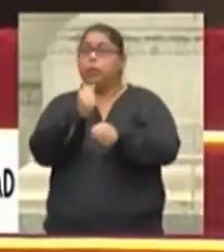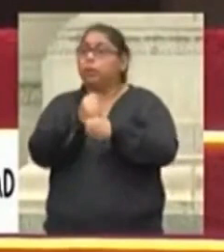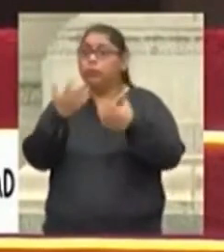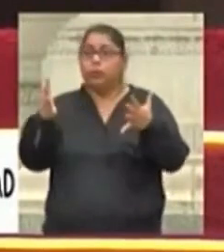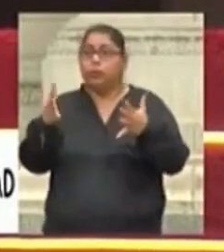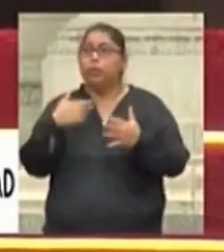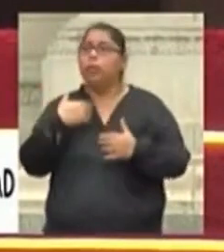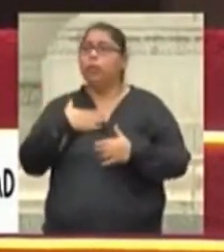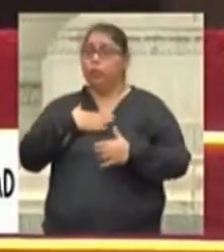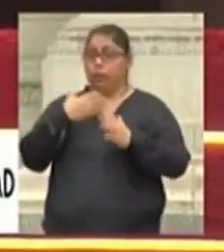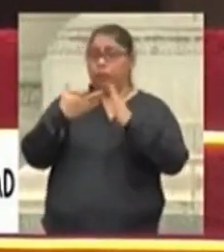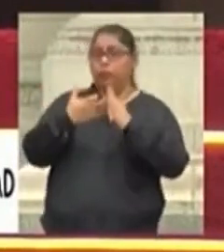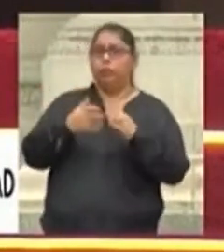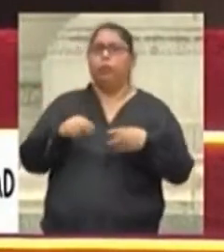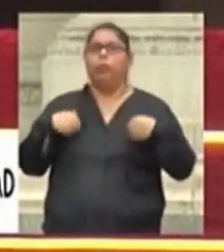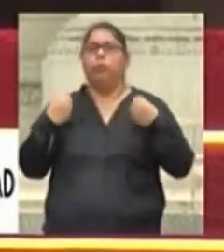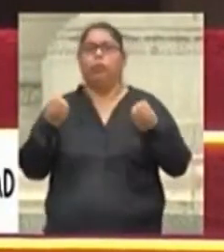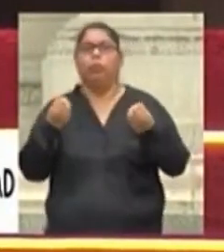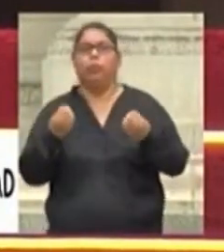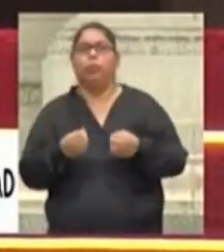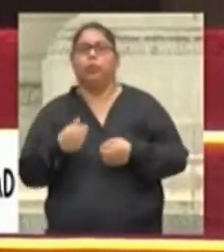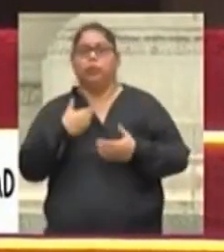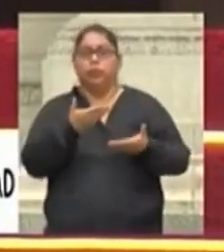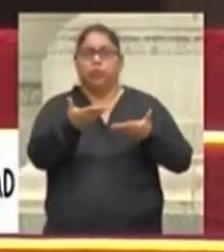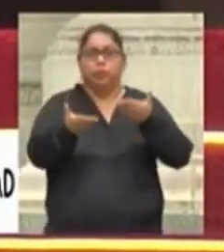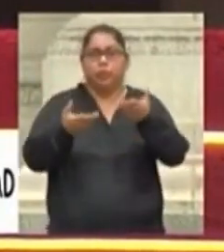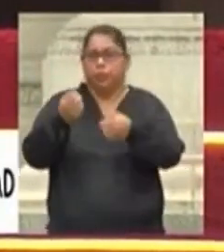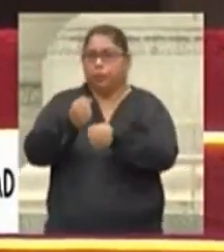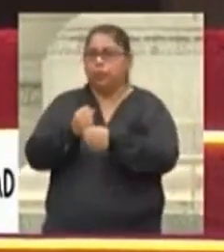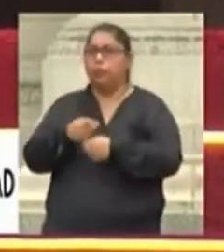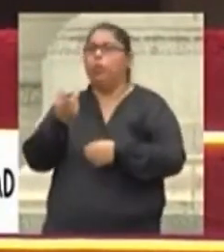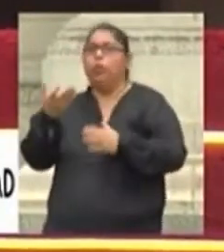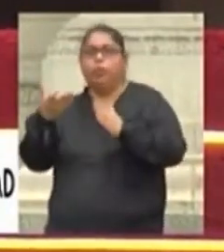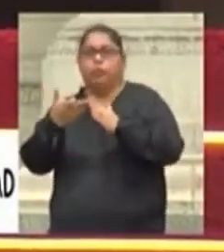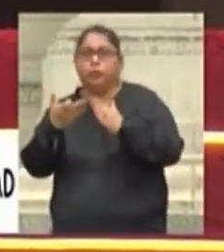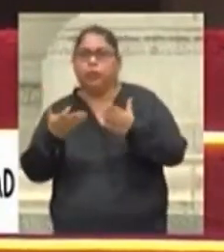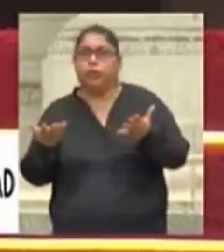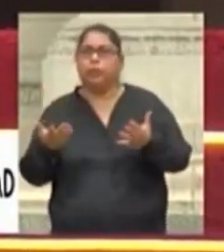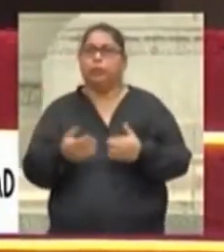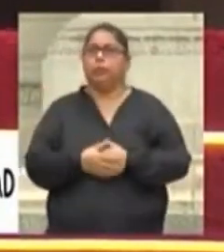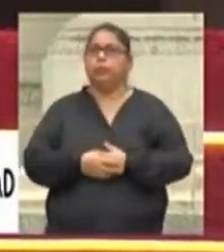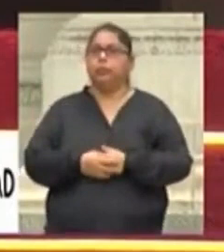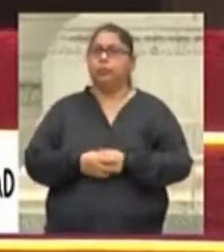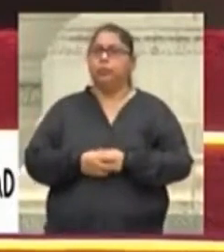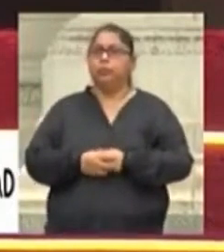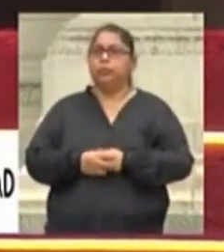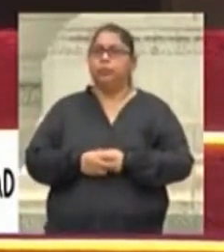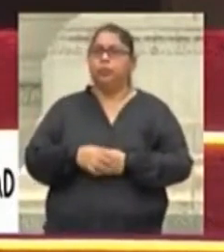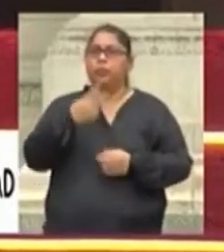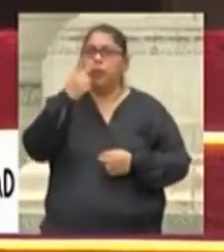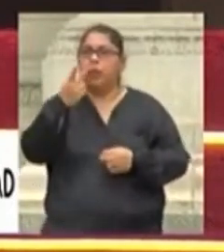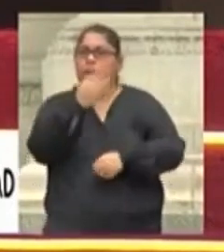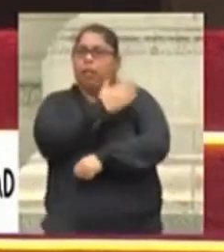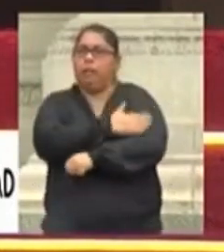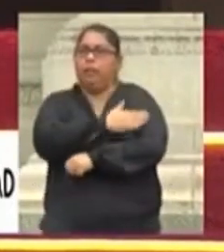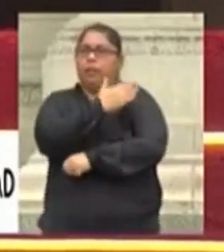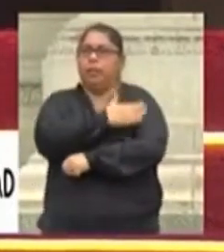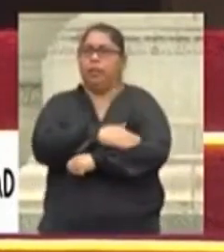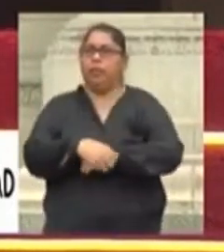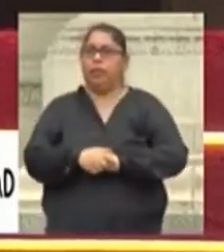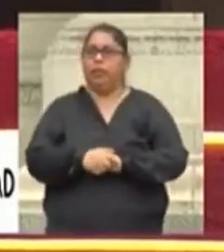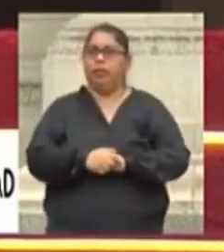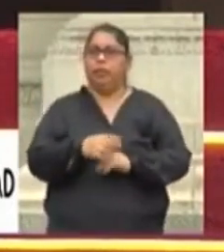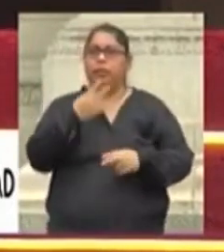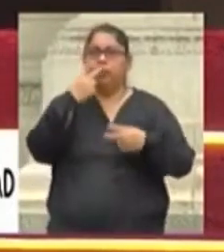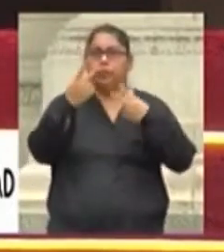trabajan y asumen una función como servidor público como funcionario y no está al lado defendiendo los derechos